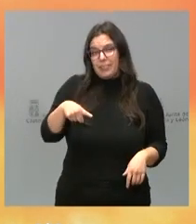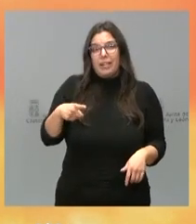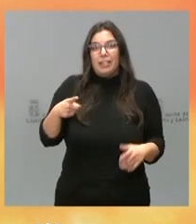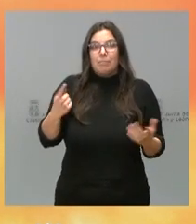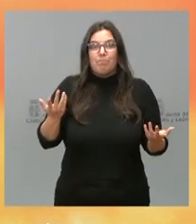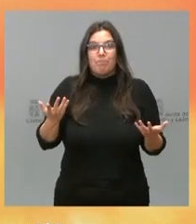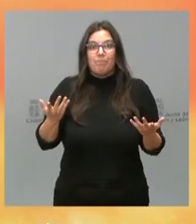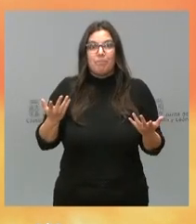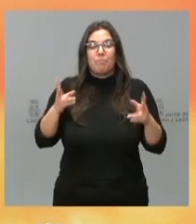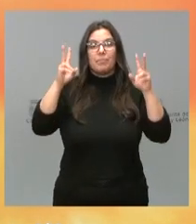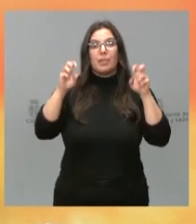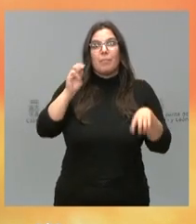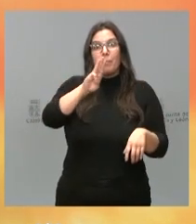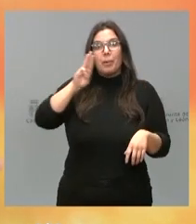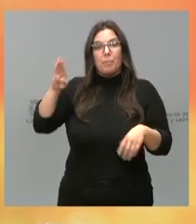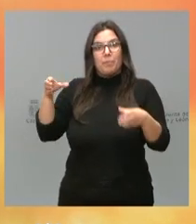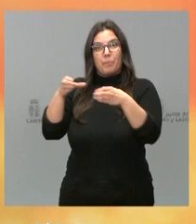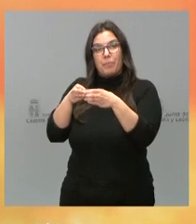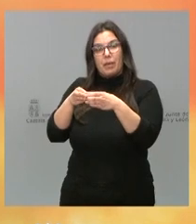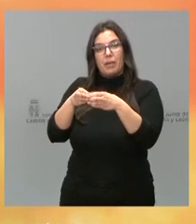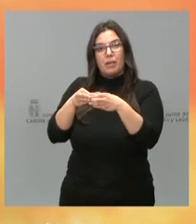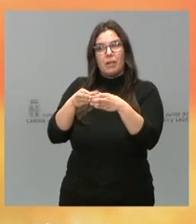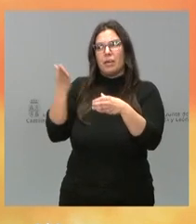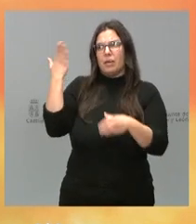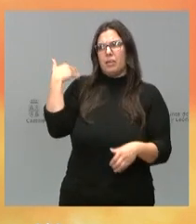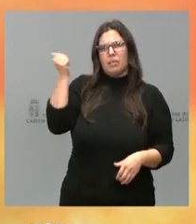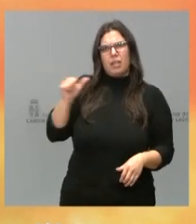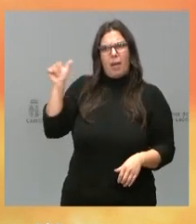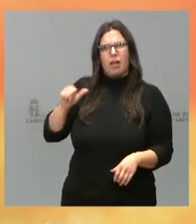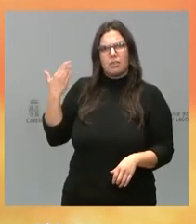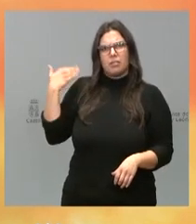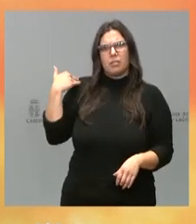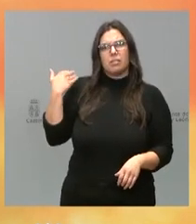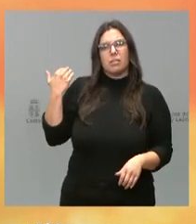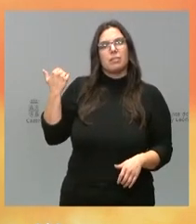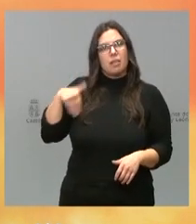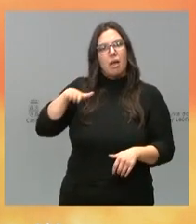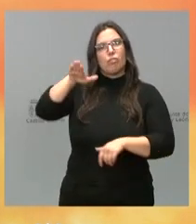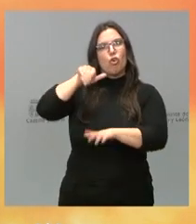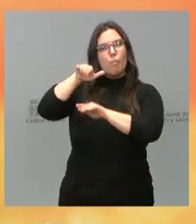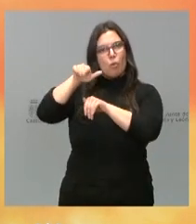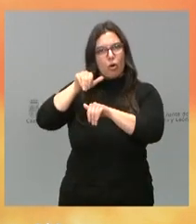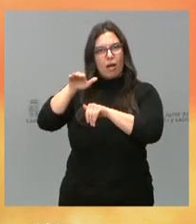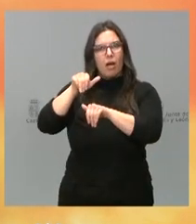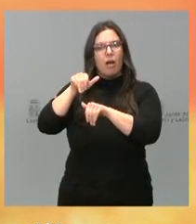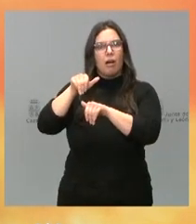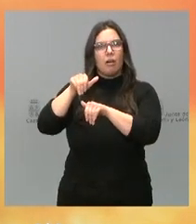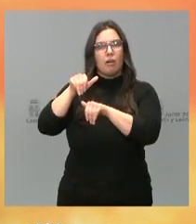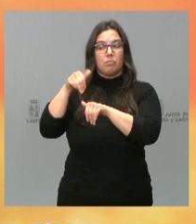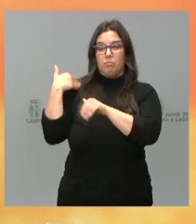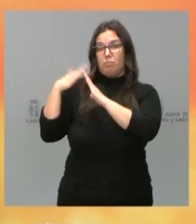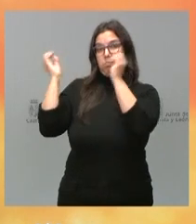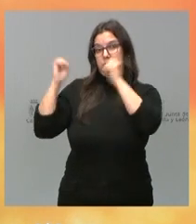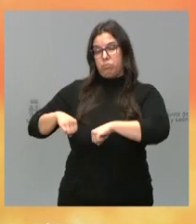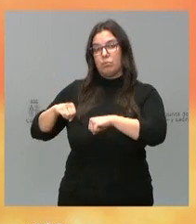el partido popular ya hace una semanas como o mejor dicho aprobó